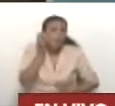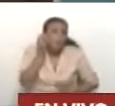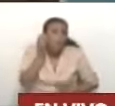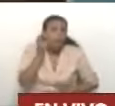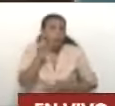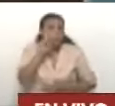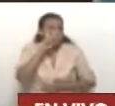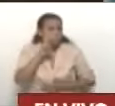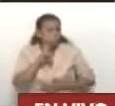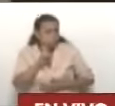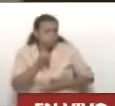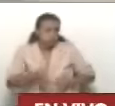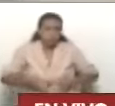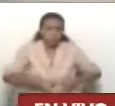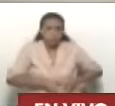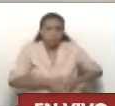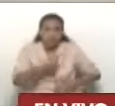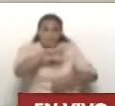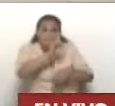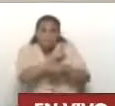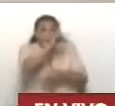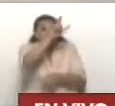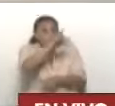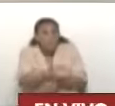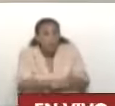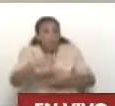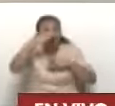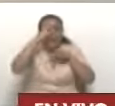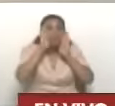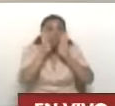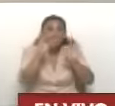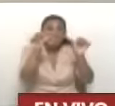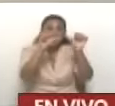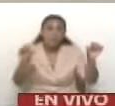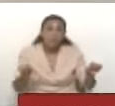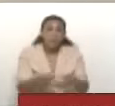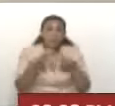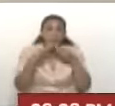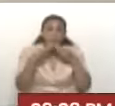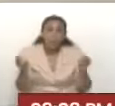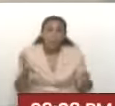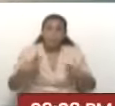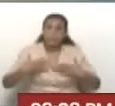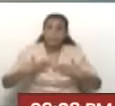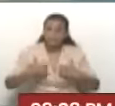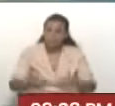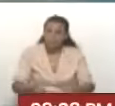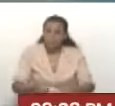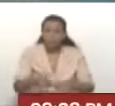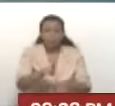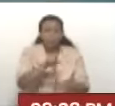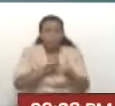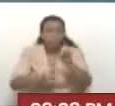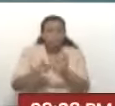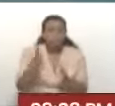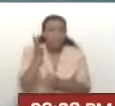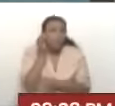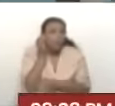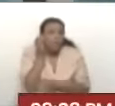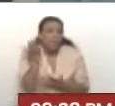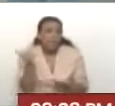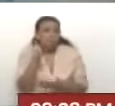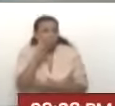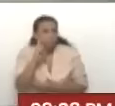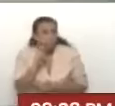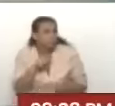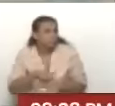papel principal y primordial en la atención del Sistema Público Nacional de Salud para captar a todas aquellas embarazadas que todavía no estén